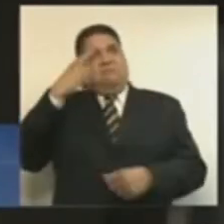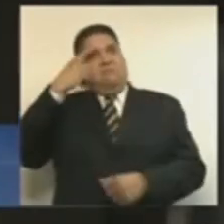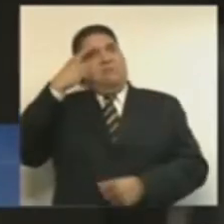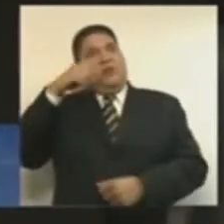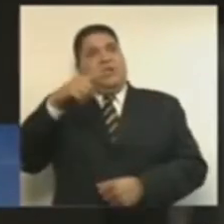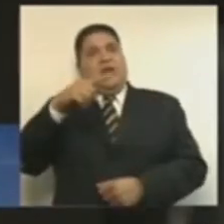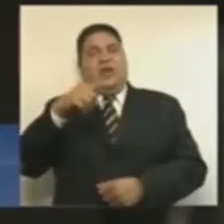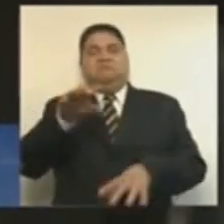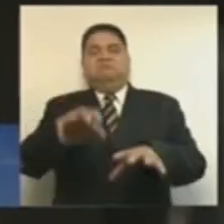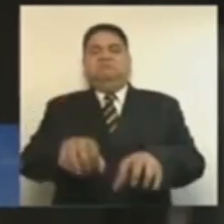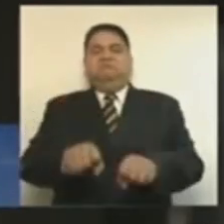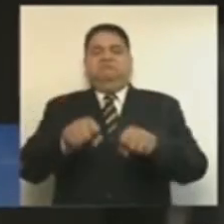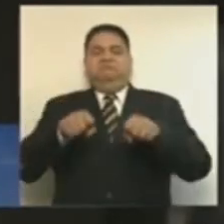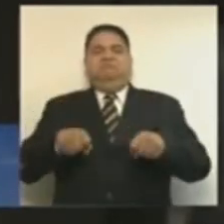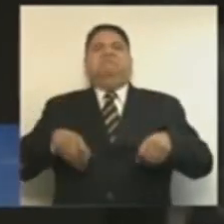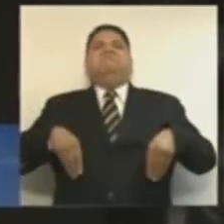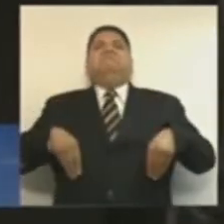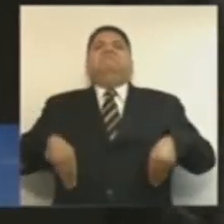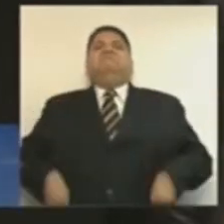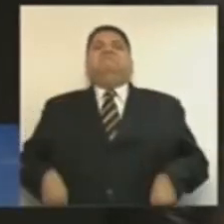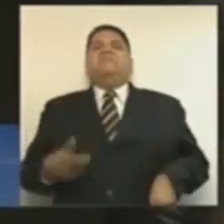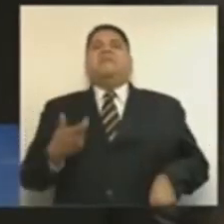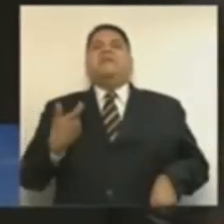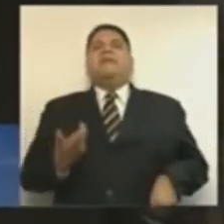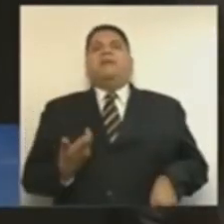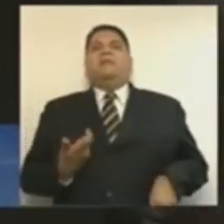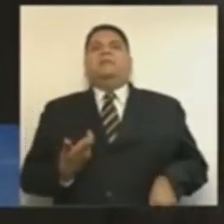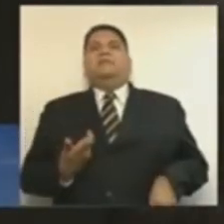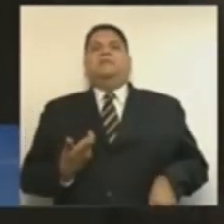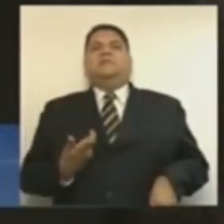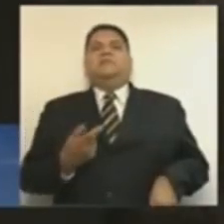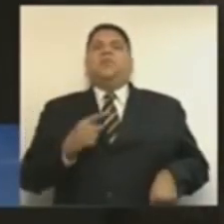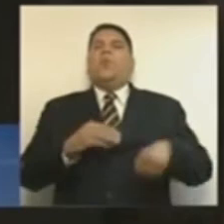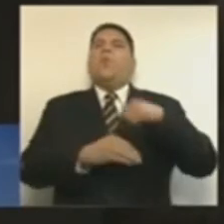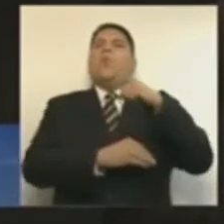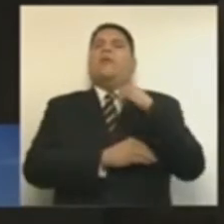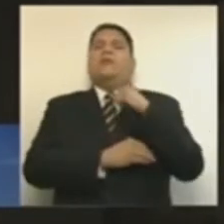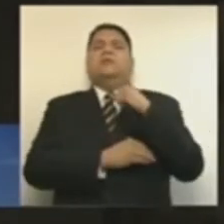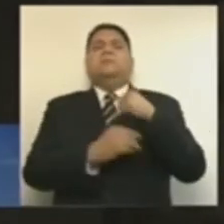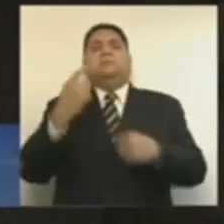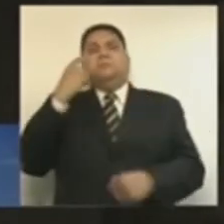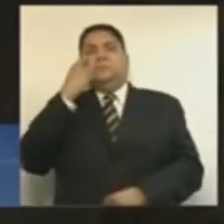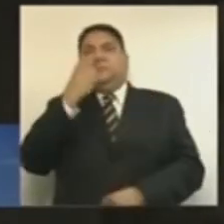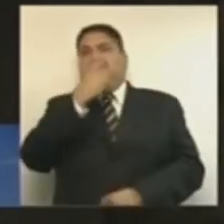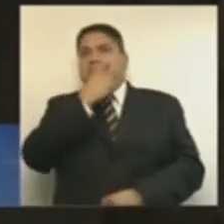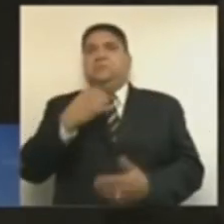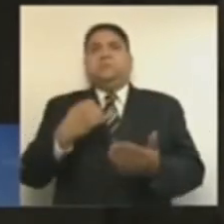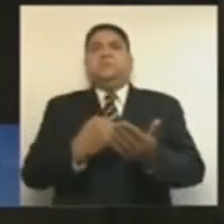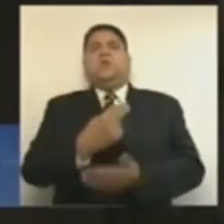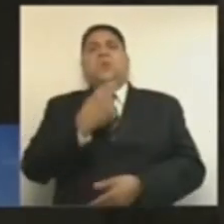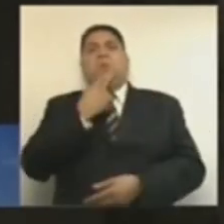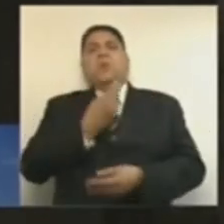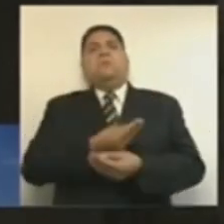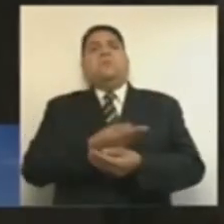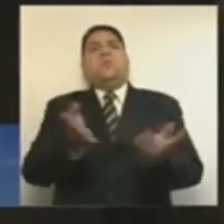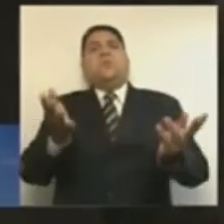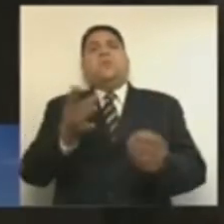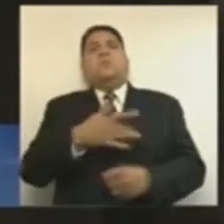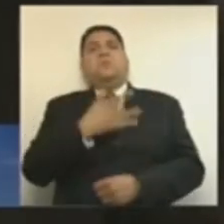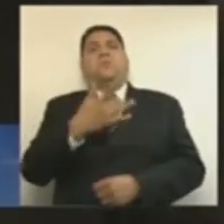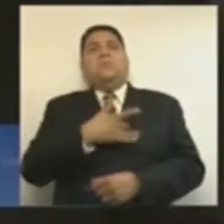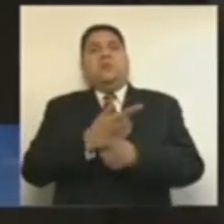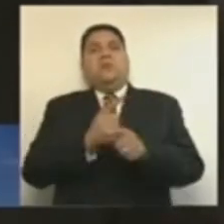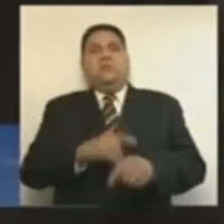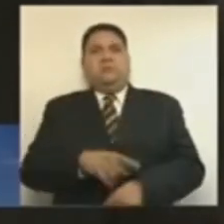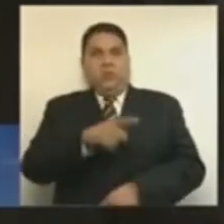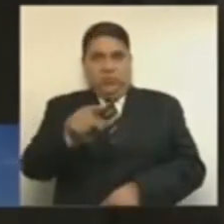poder concentrar dinero y poderlo tener ahí y disponer de él como mejor le parezca, y ni